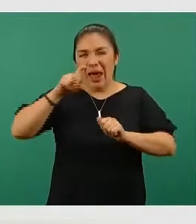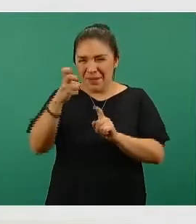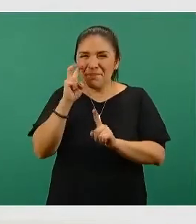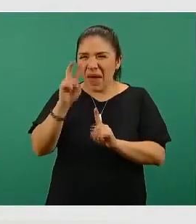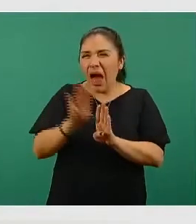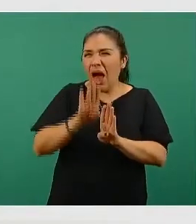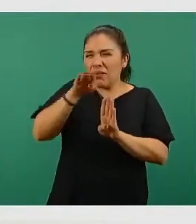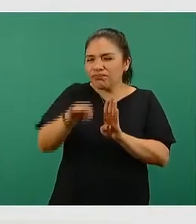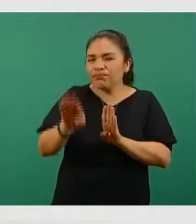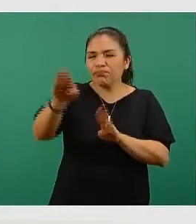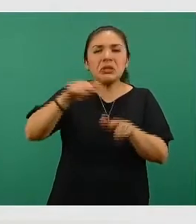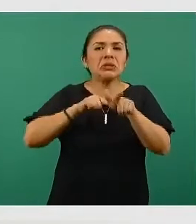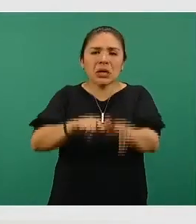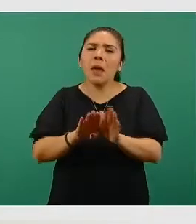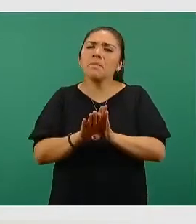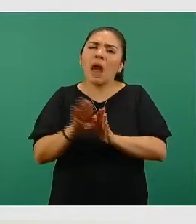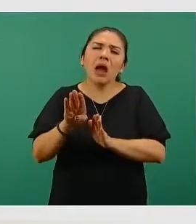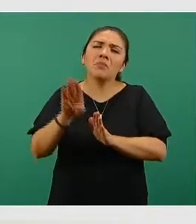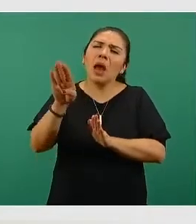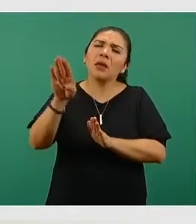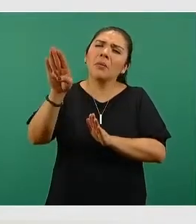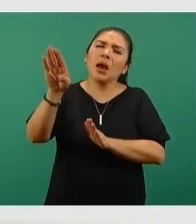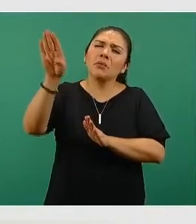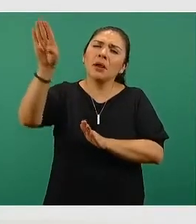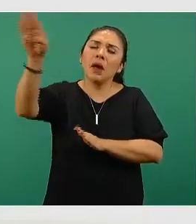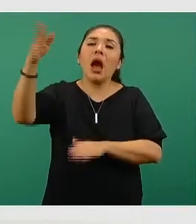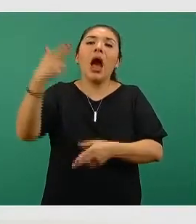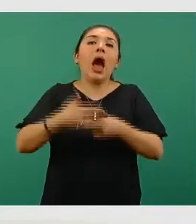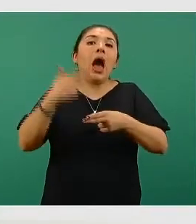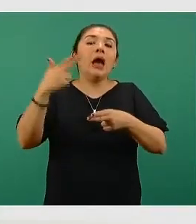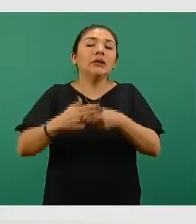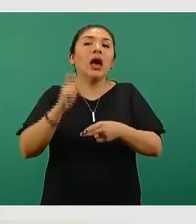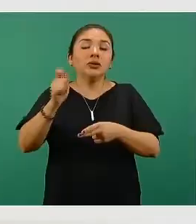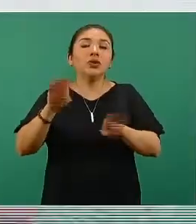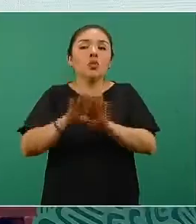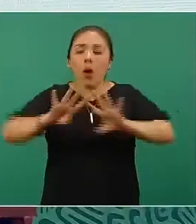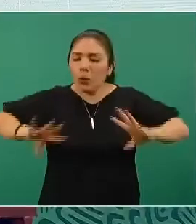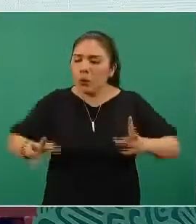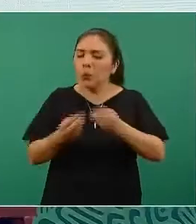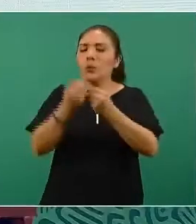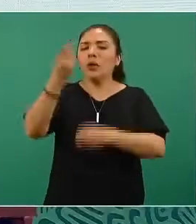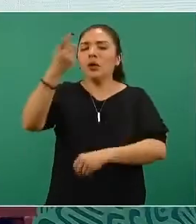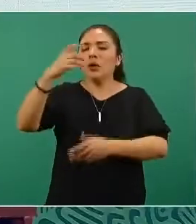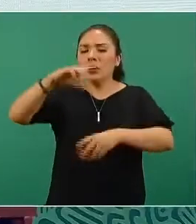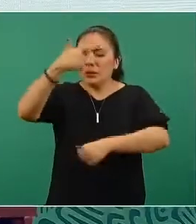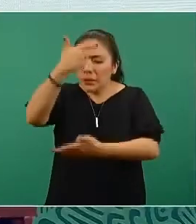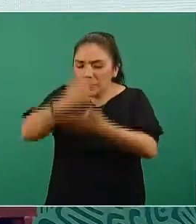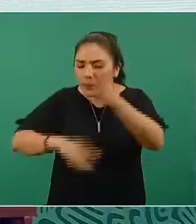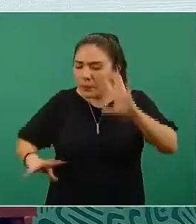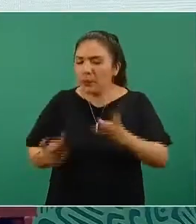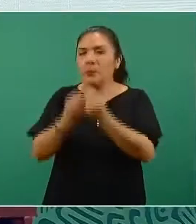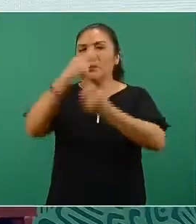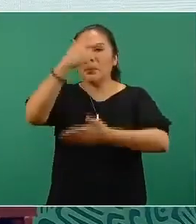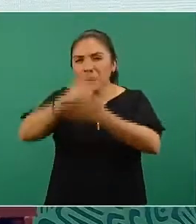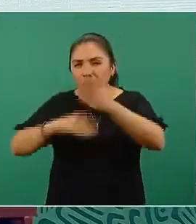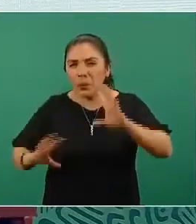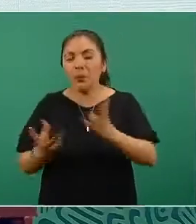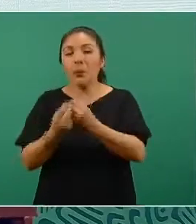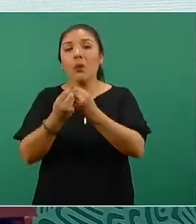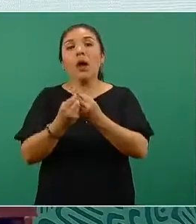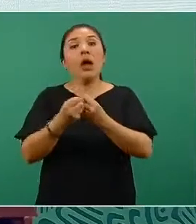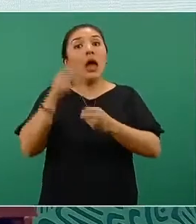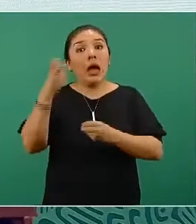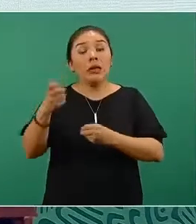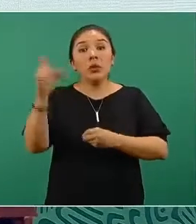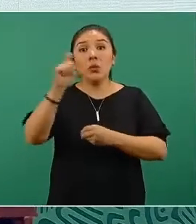curva va a ir aumentando, al ser una curva de eventos acumulados, pues nunca va a descender, y la idea es que cuando